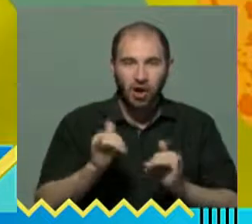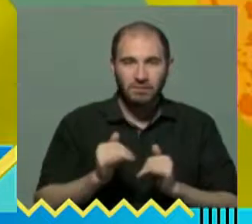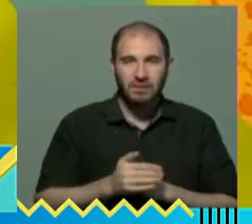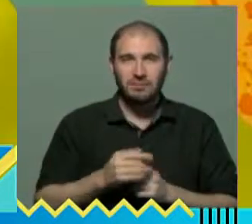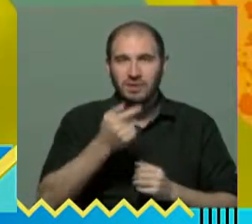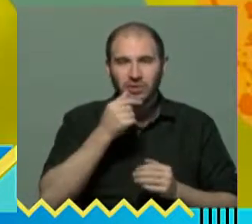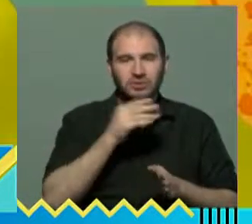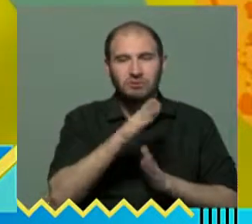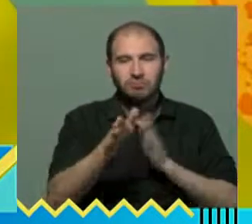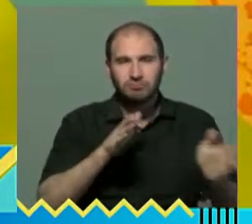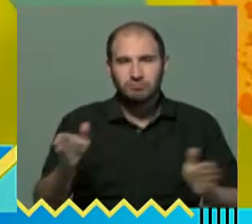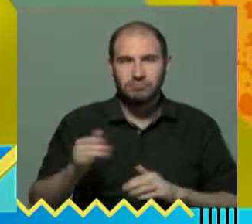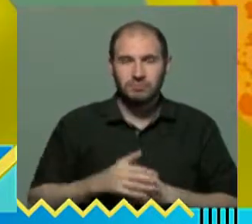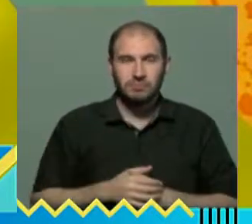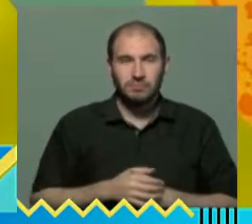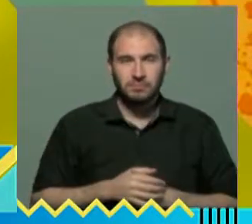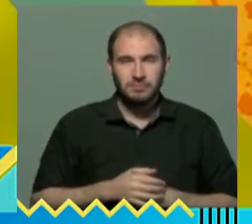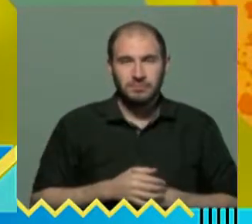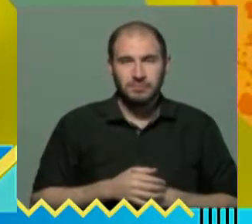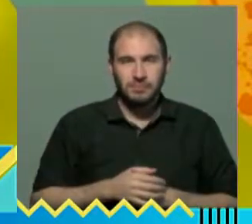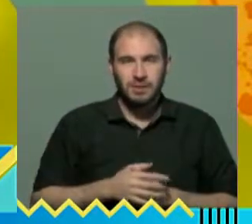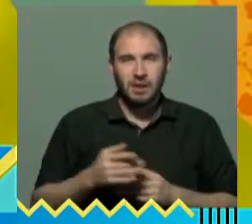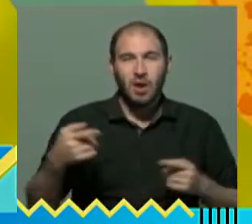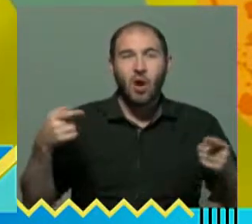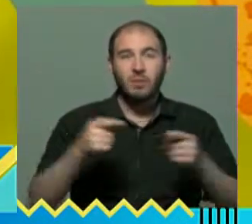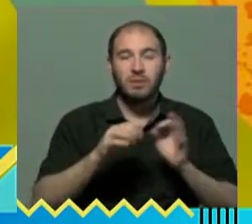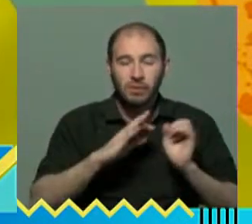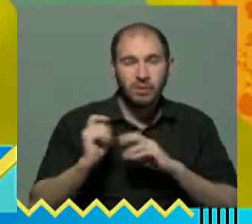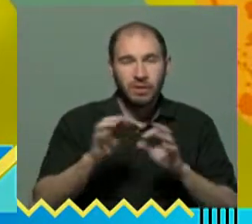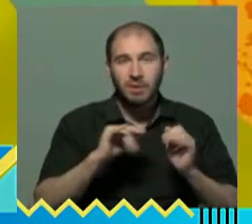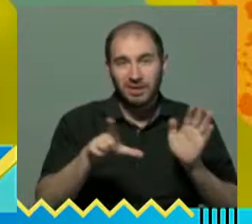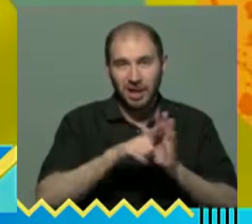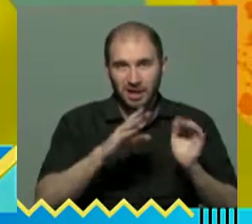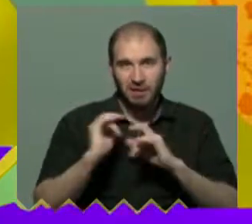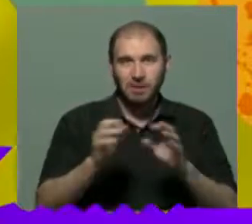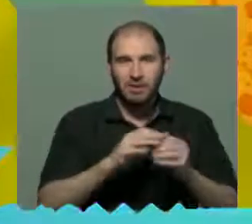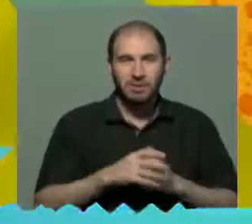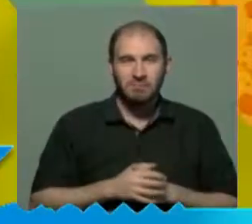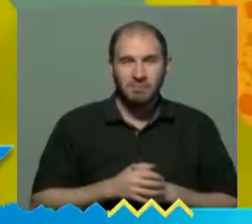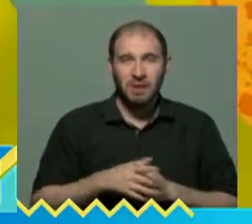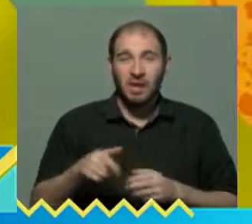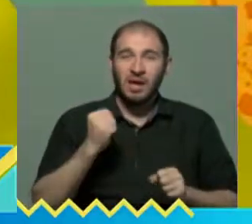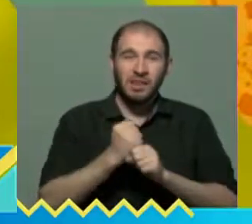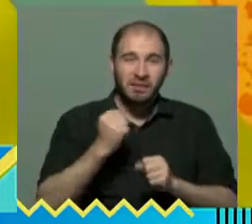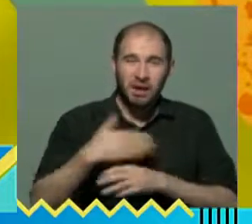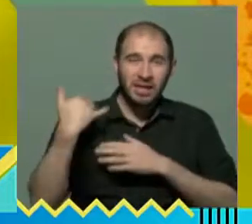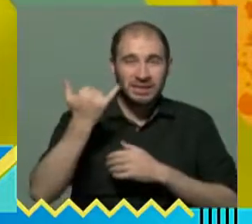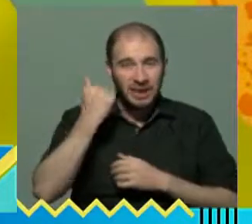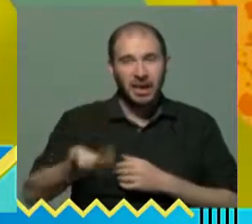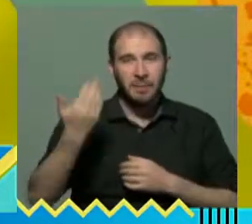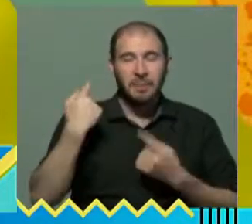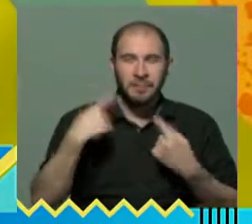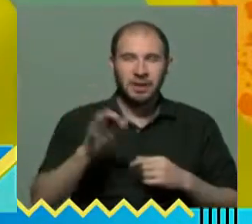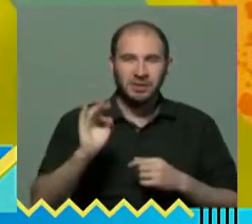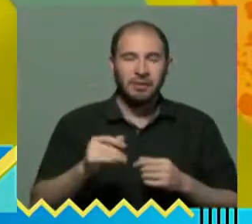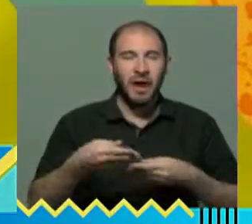la provincia, bueno, con intenciones de debatir justamente esta ley. Ese es un trabajo que ya se había hecho, pero bueno, se entiende que